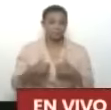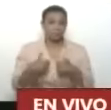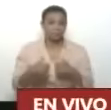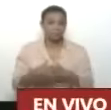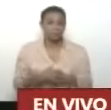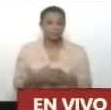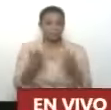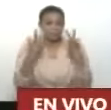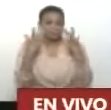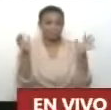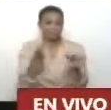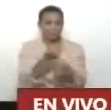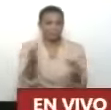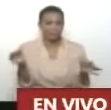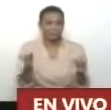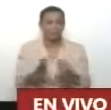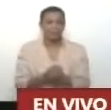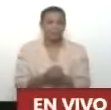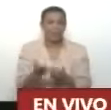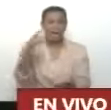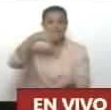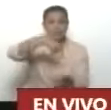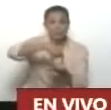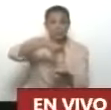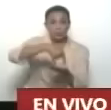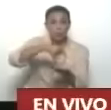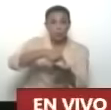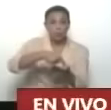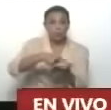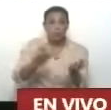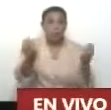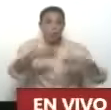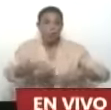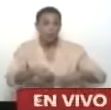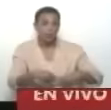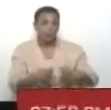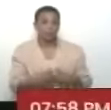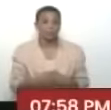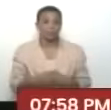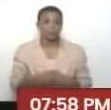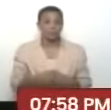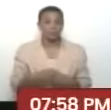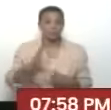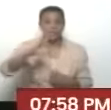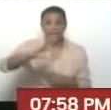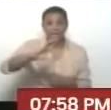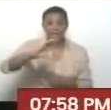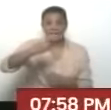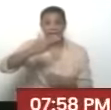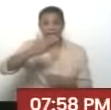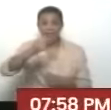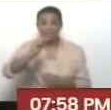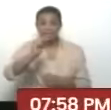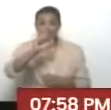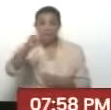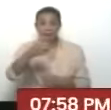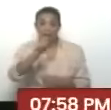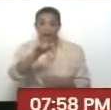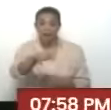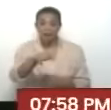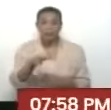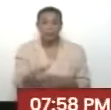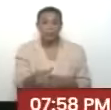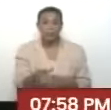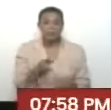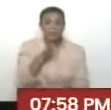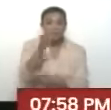que es punta en el mundo, a Carabobo, en el hermanamiento Carabobo-Shanghái. Eso va en serio y va con fuerza. Él se